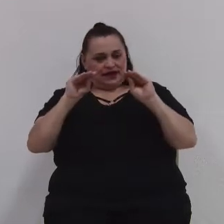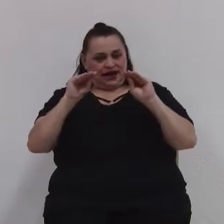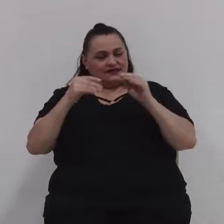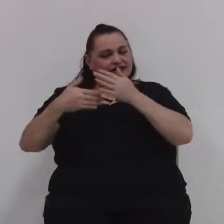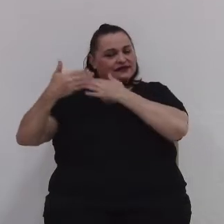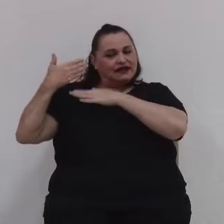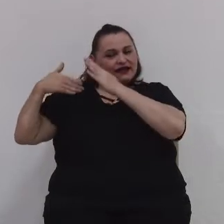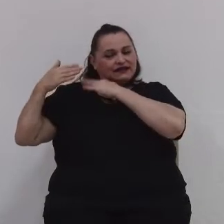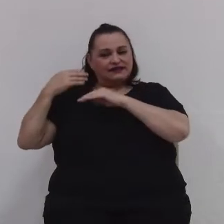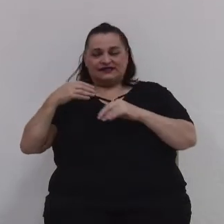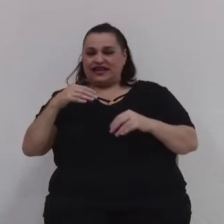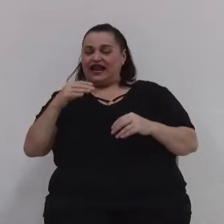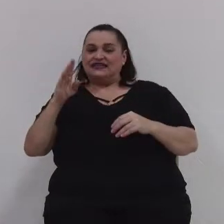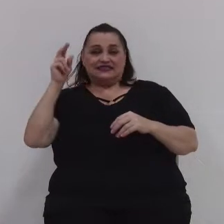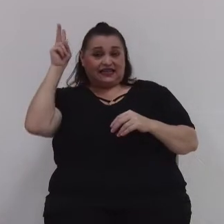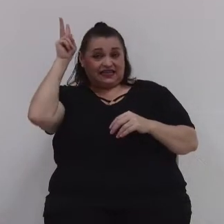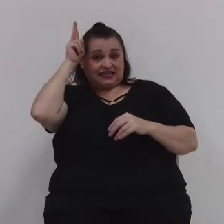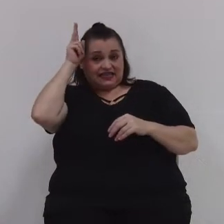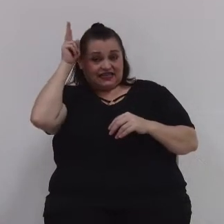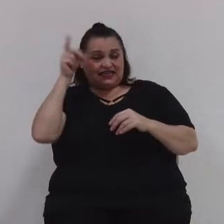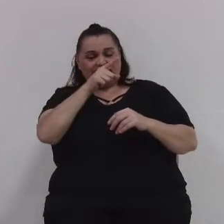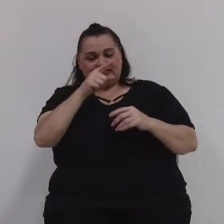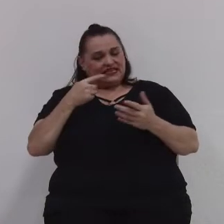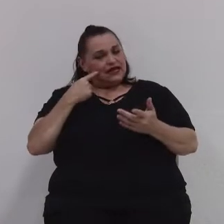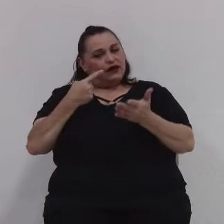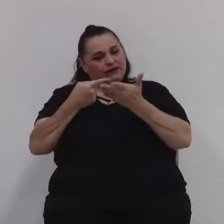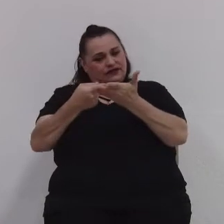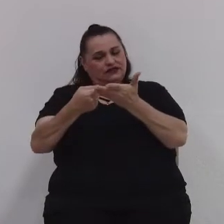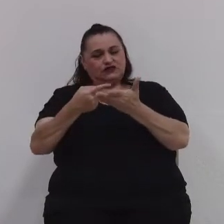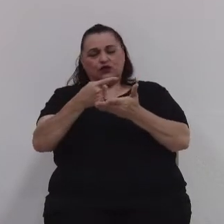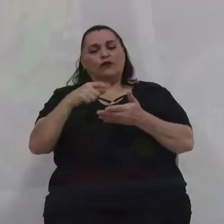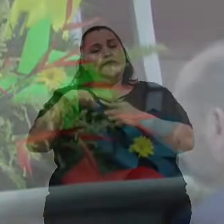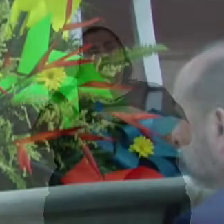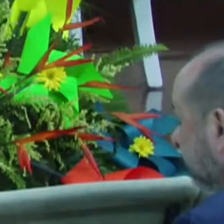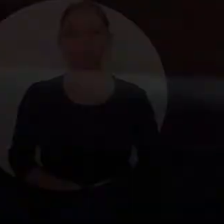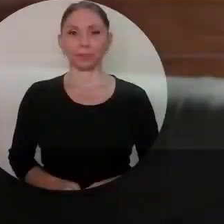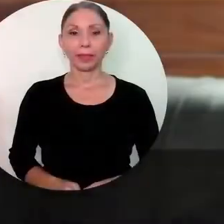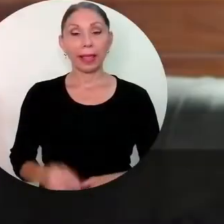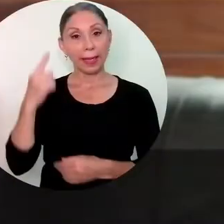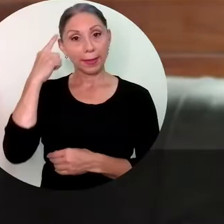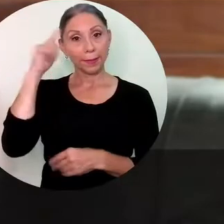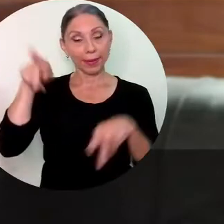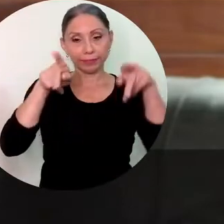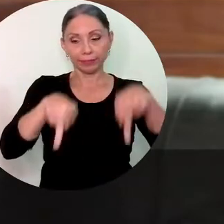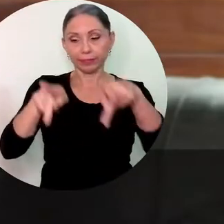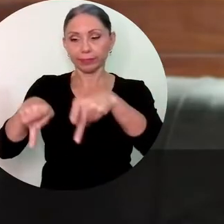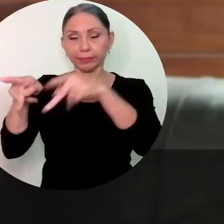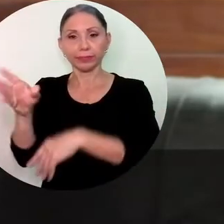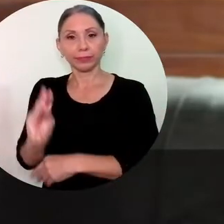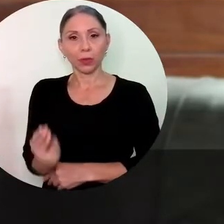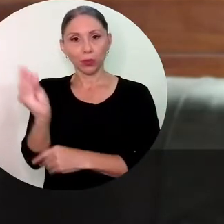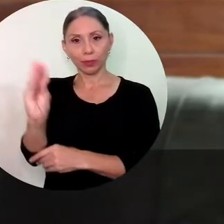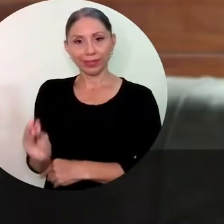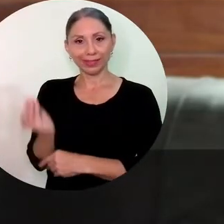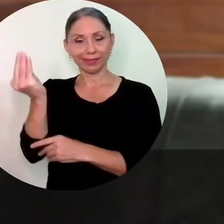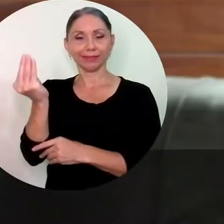ancestrales indígenas de las que es depositaria. Por favor, el video. Para las personas